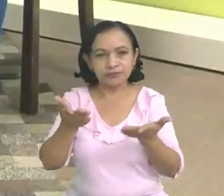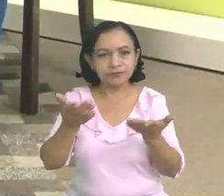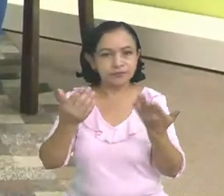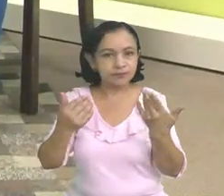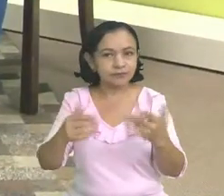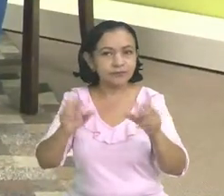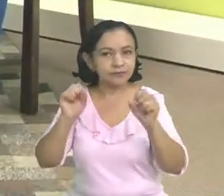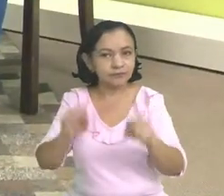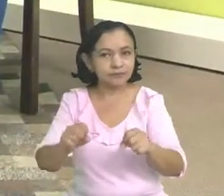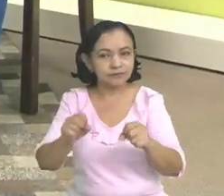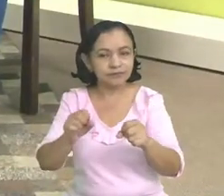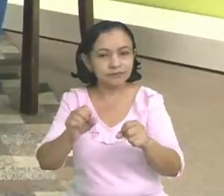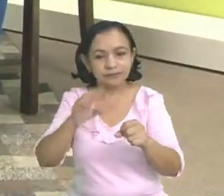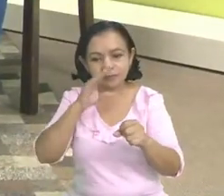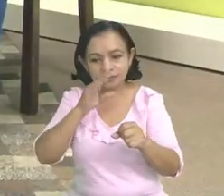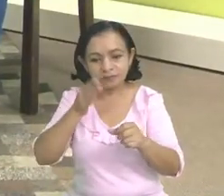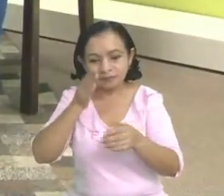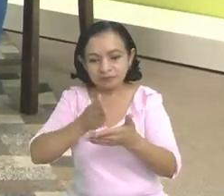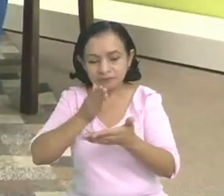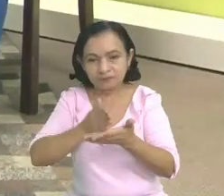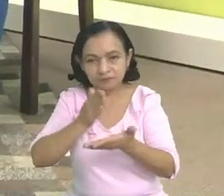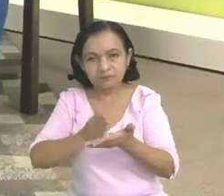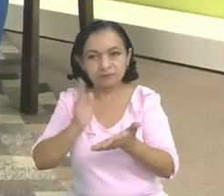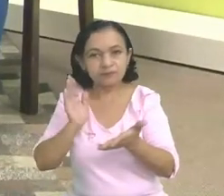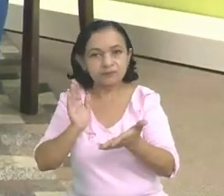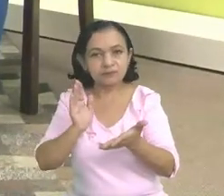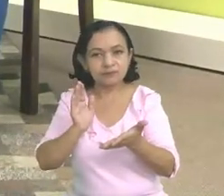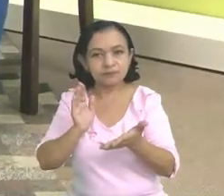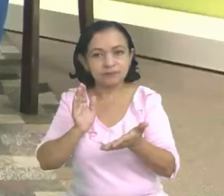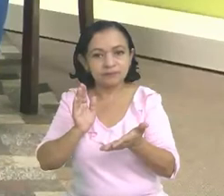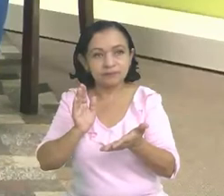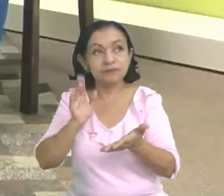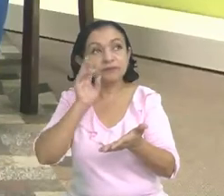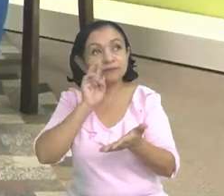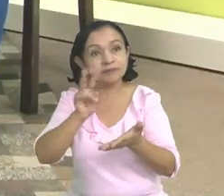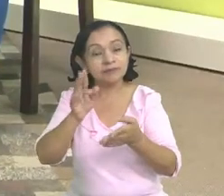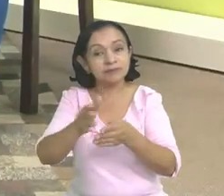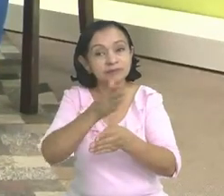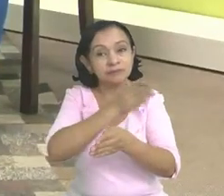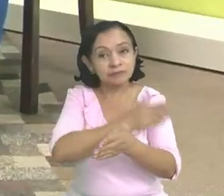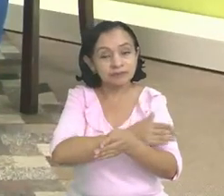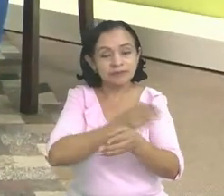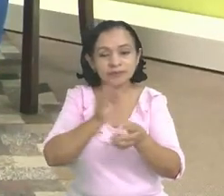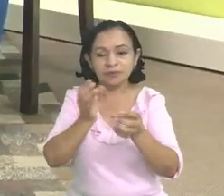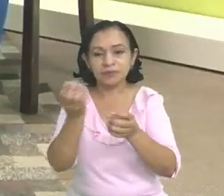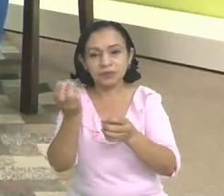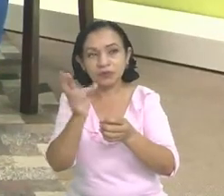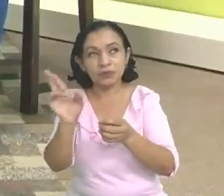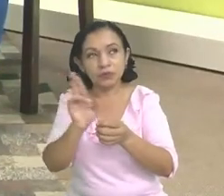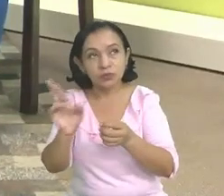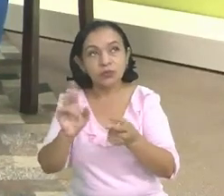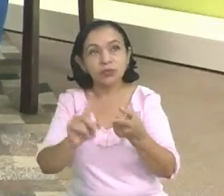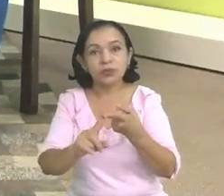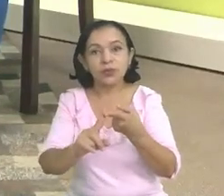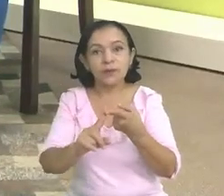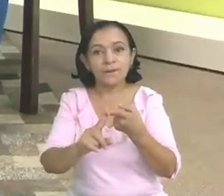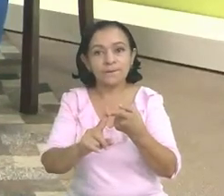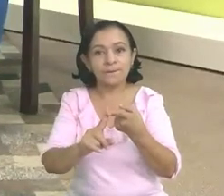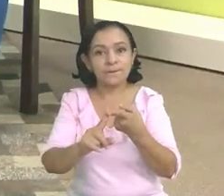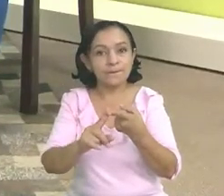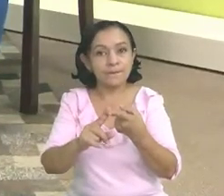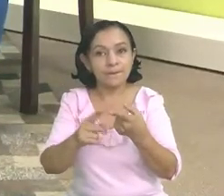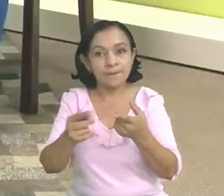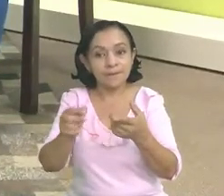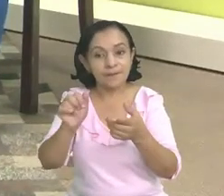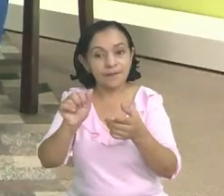Entonces podemos utilizar la chistoma picada, así como habían las imágenes que teníamos ahí del tomatito, ¿verdad? Podemos utilizarlo,